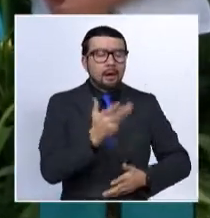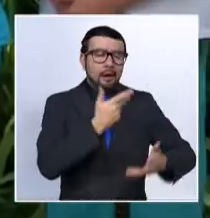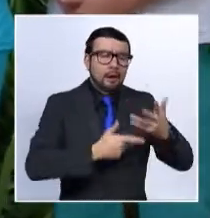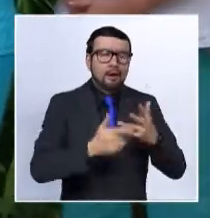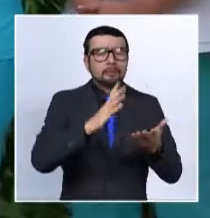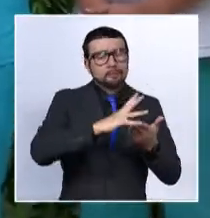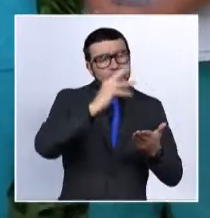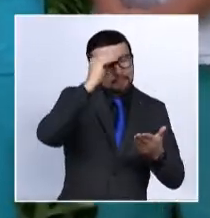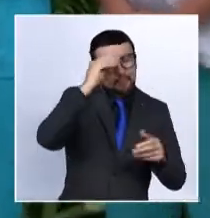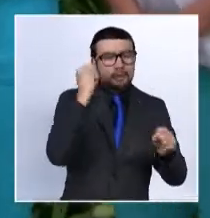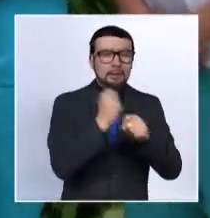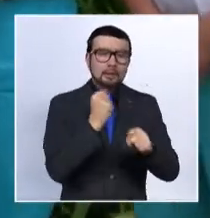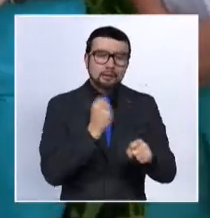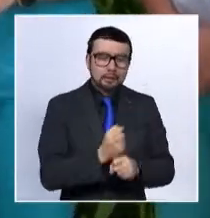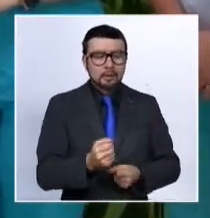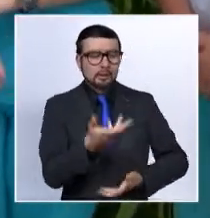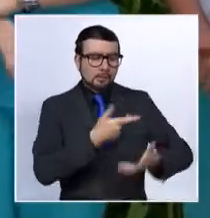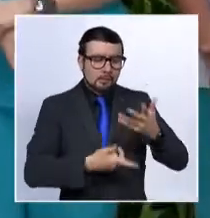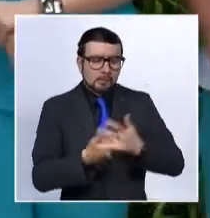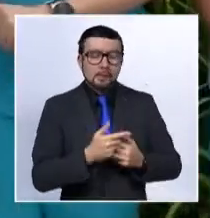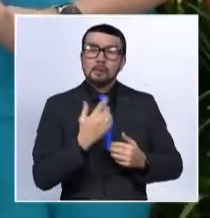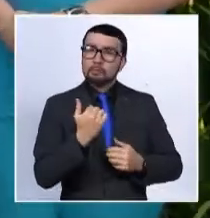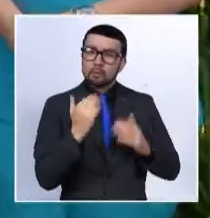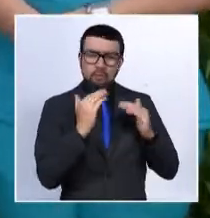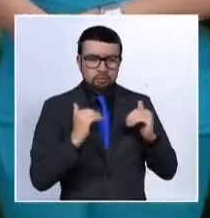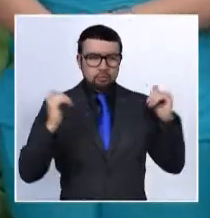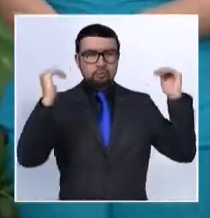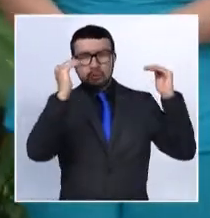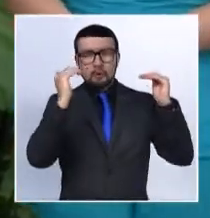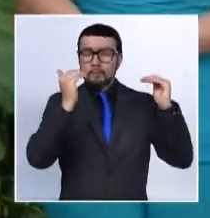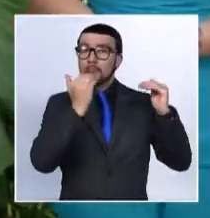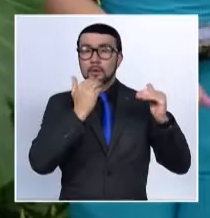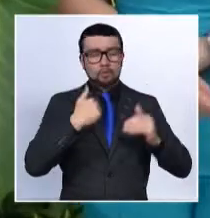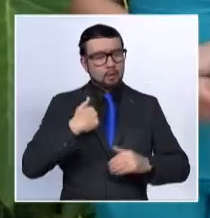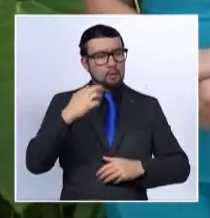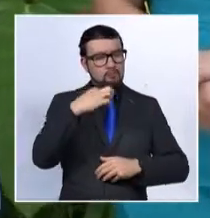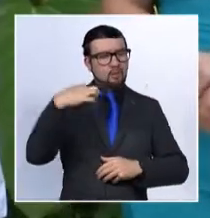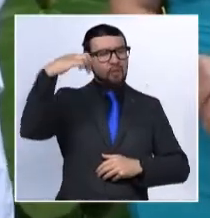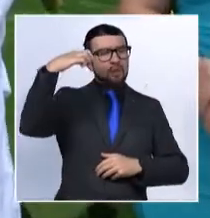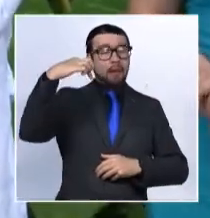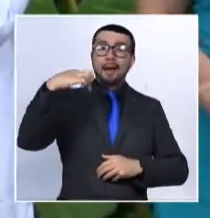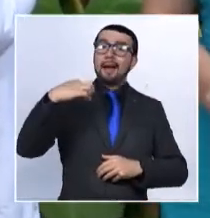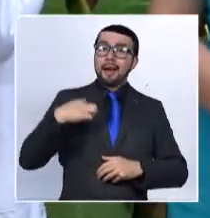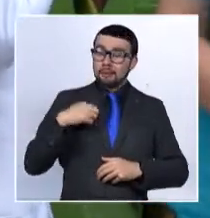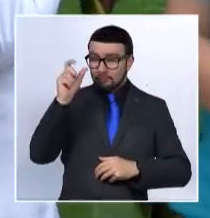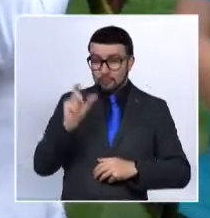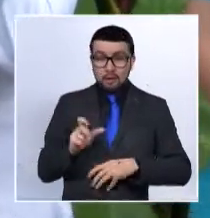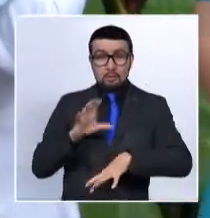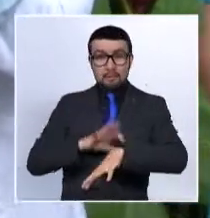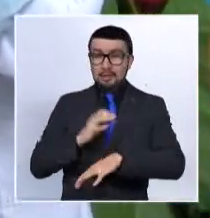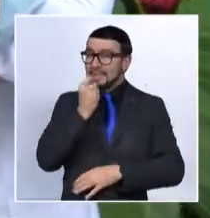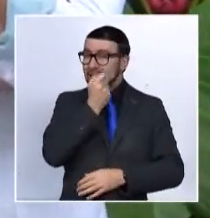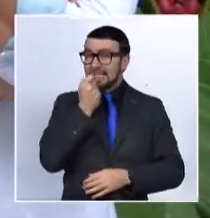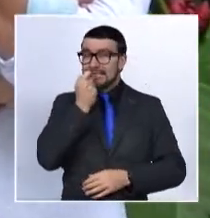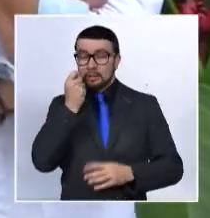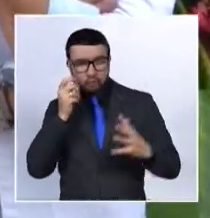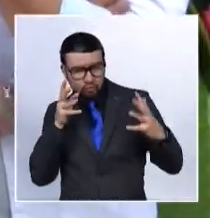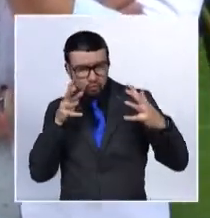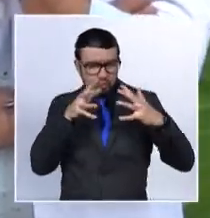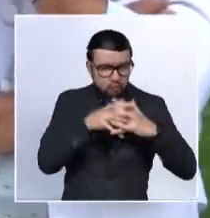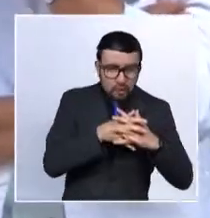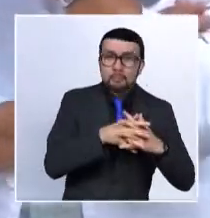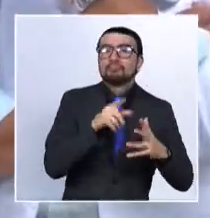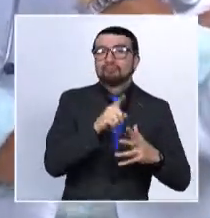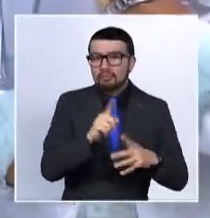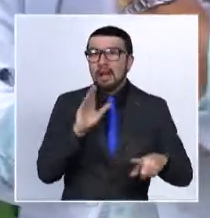una de nuestras profesiones y especialmente la mía, de cómo un odontólogo se integra dentro de esa consulta médica. Y esa